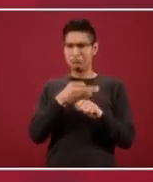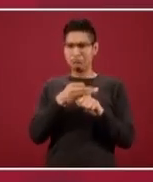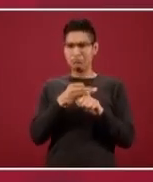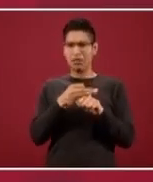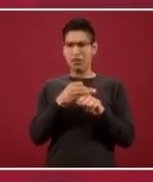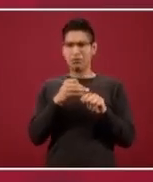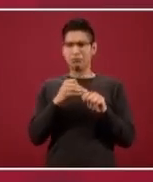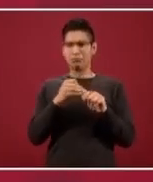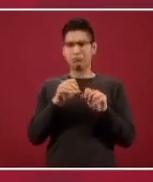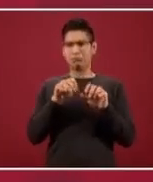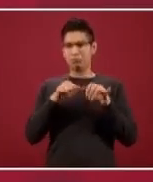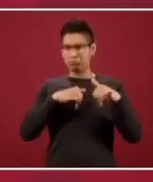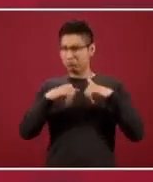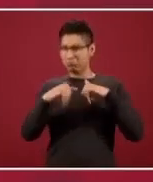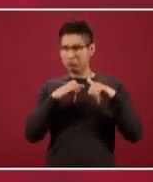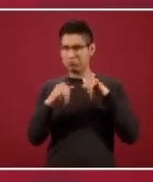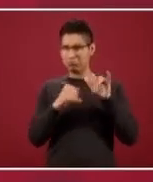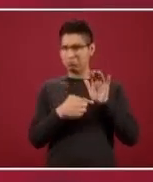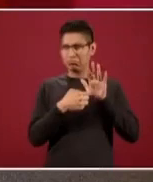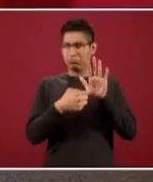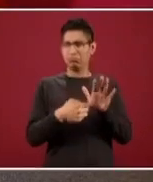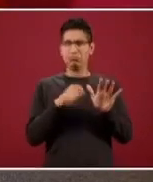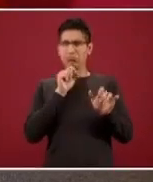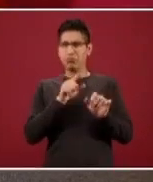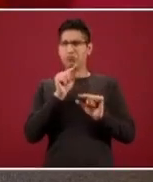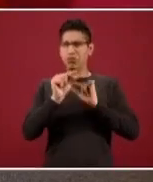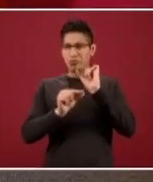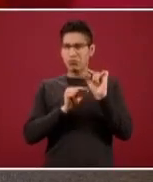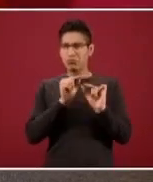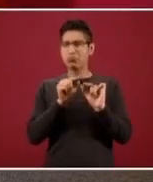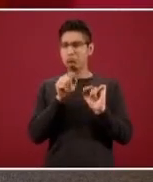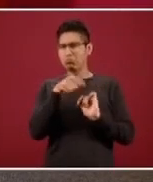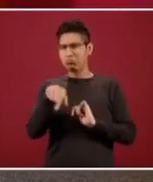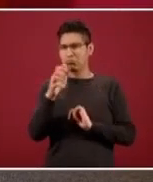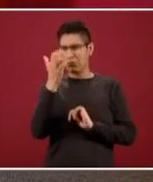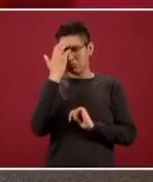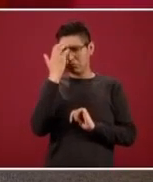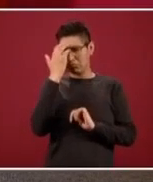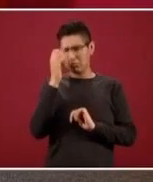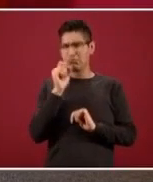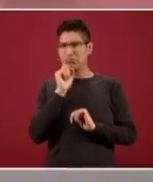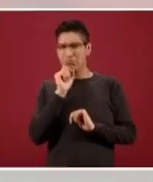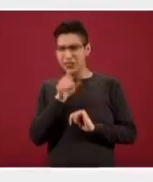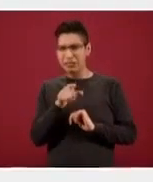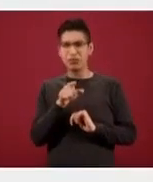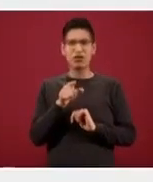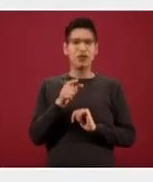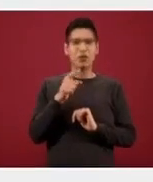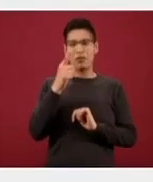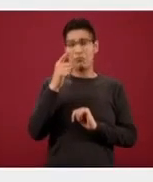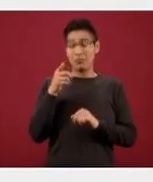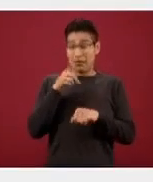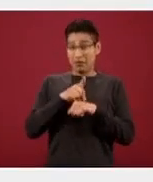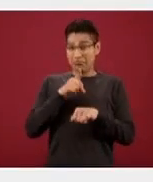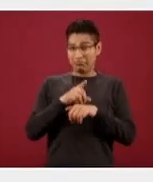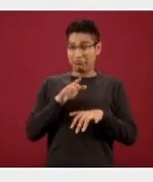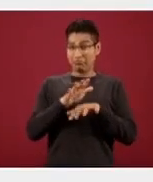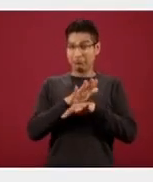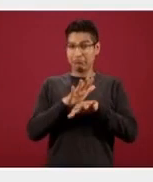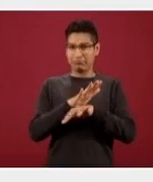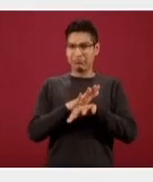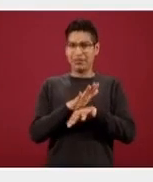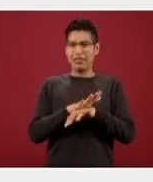que vamos actualizando todos los días. Al 22 de marzo, entonces, a nivel mundial se han